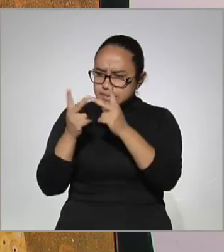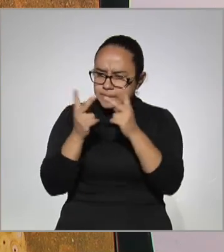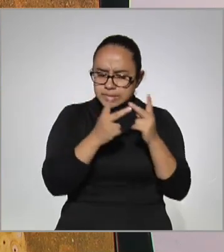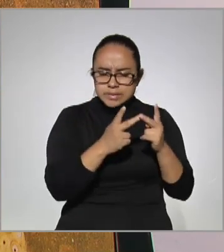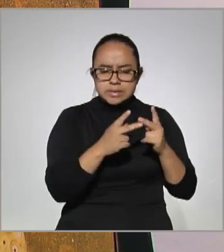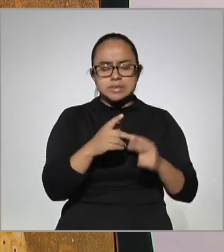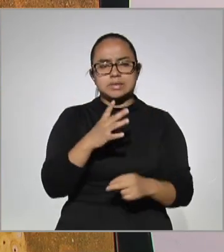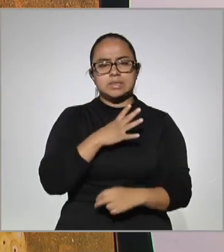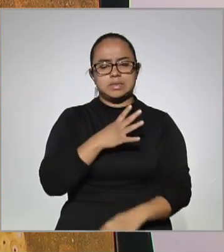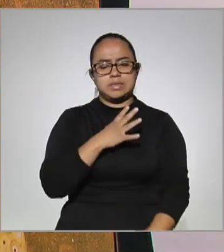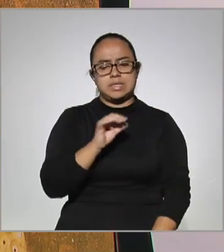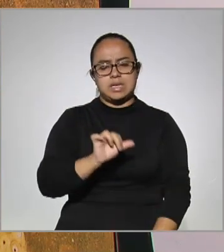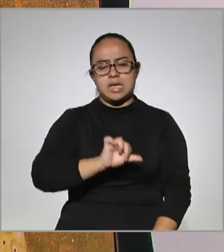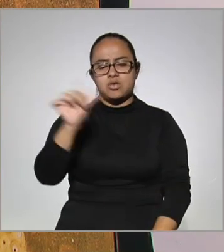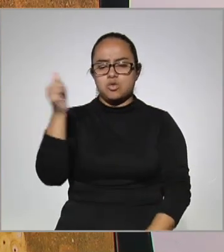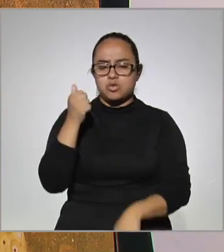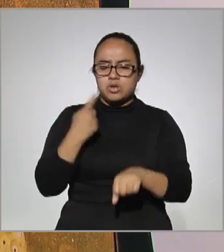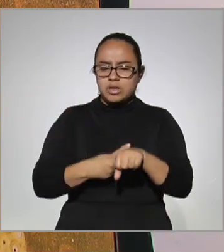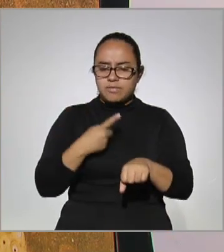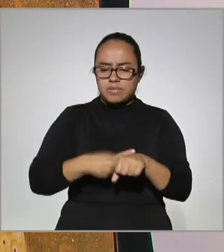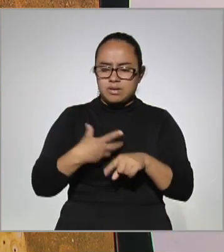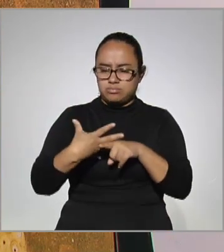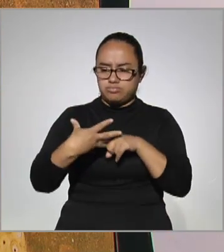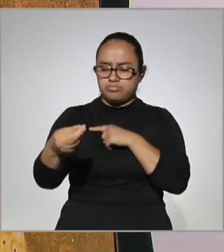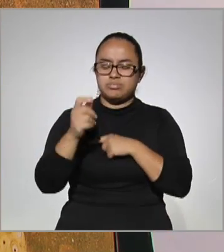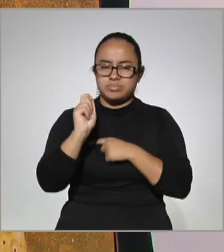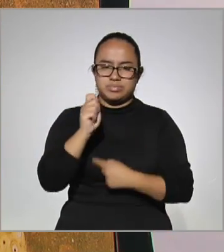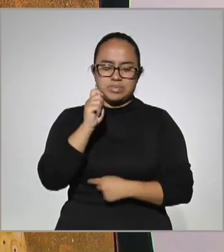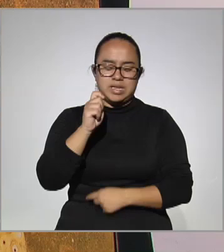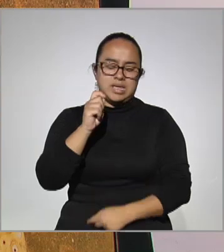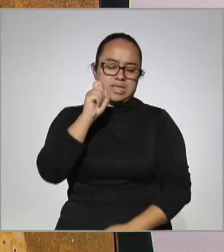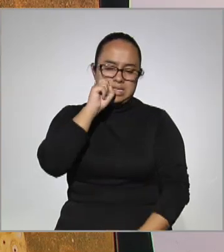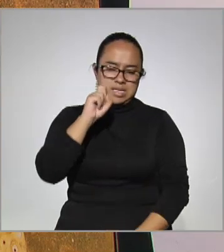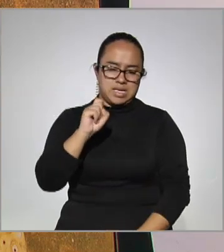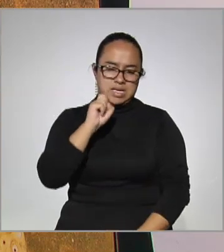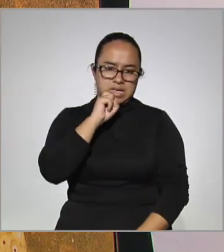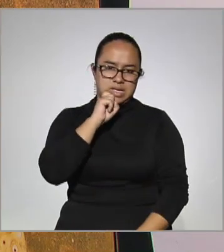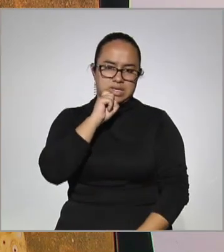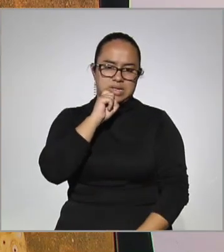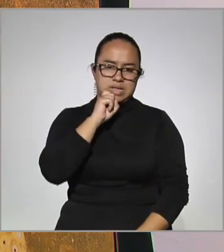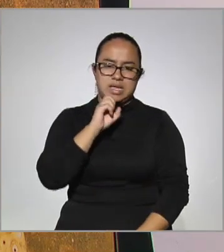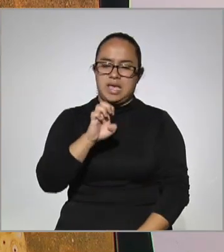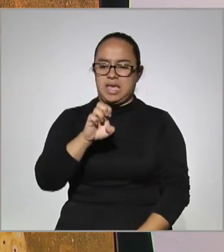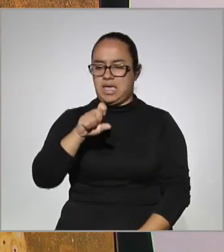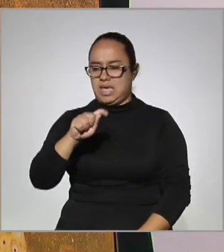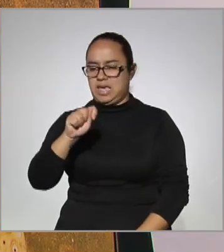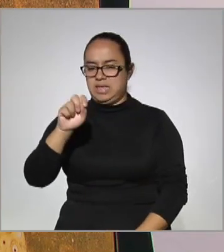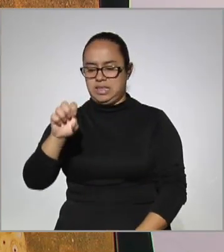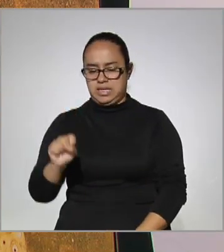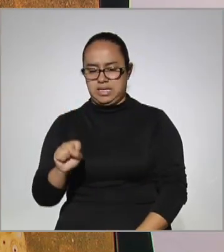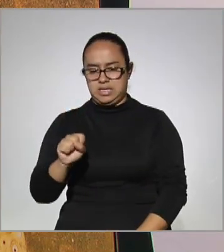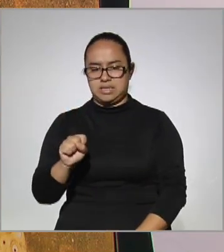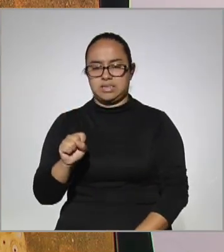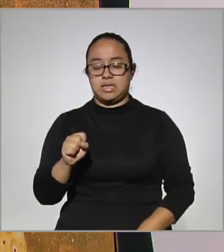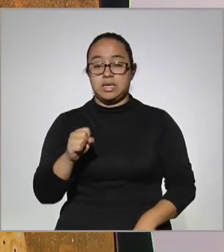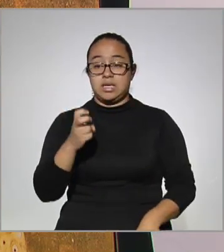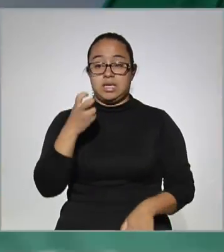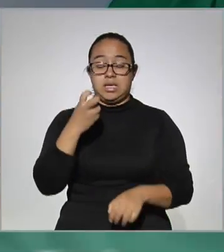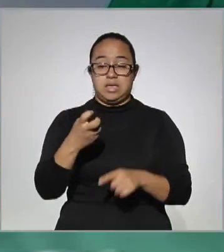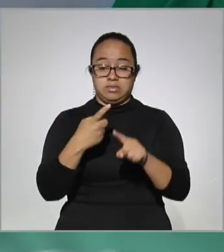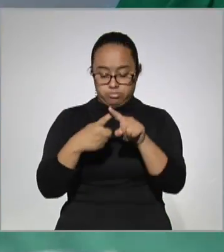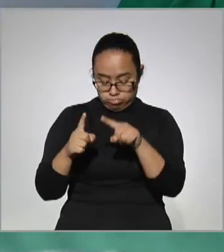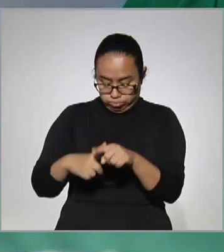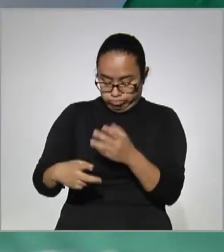con otras enfermedades de transmisión sexual o algunos factores que nos van a comprometer